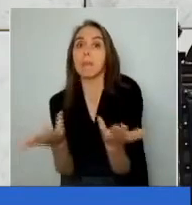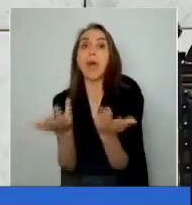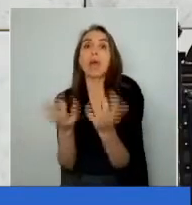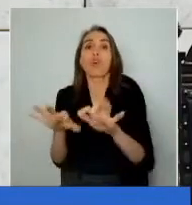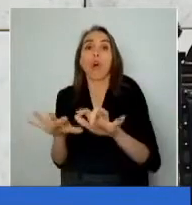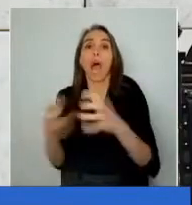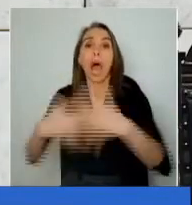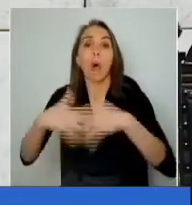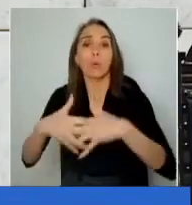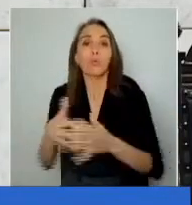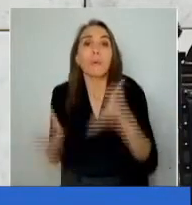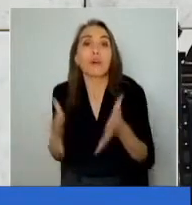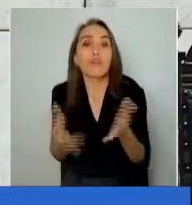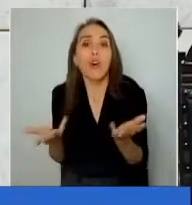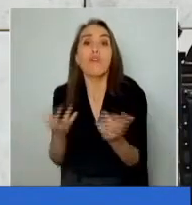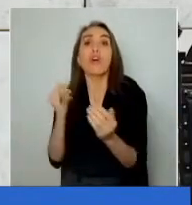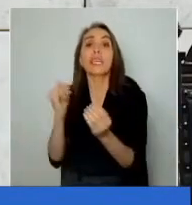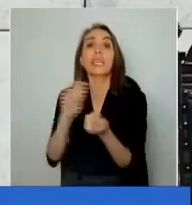tomar acción ahora